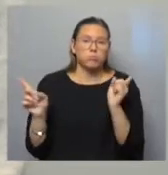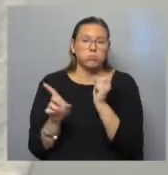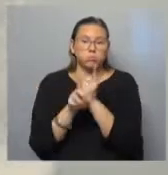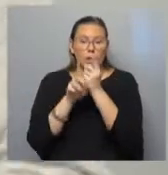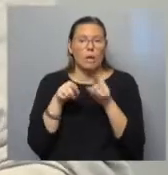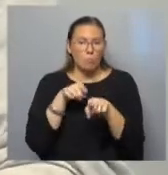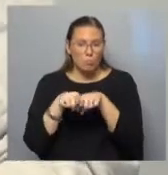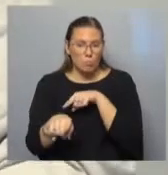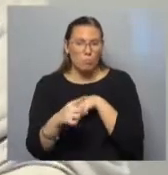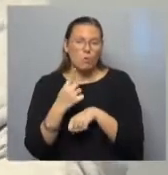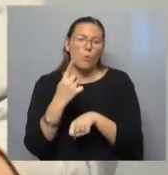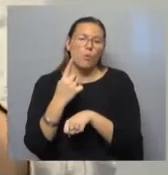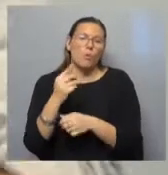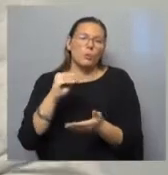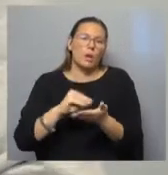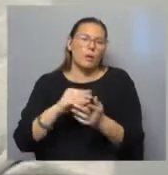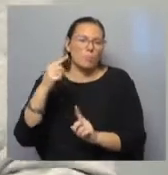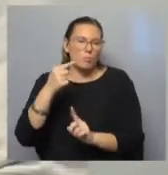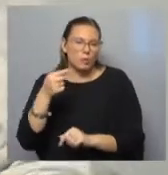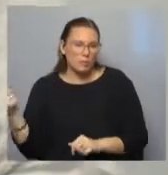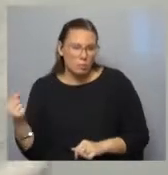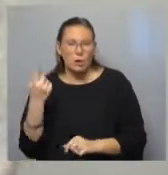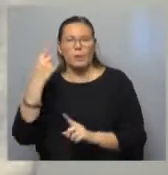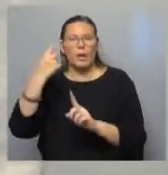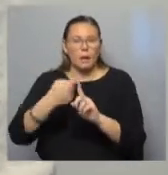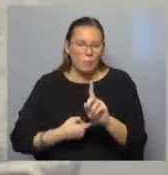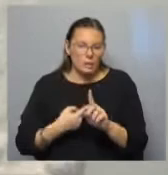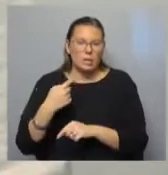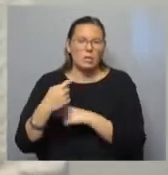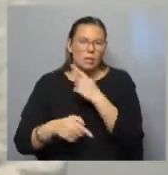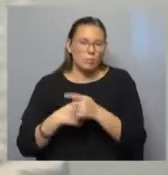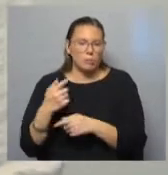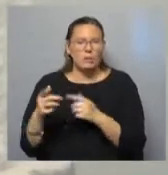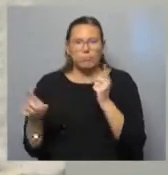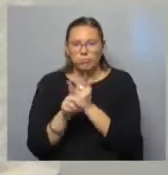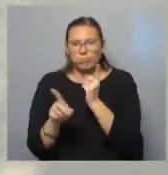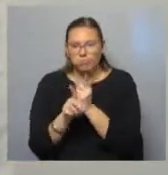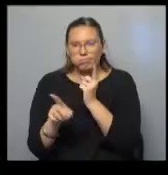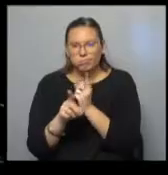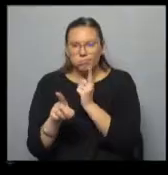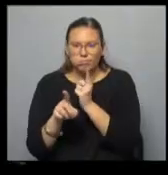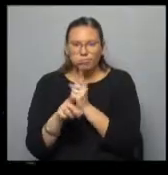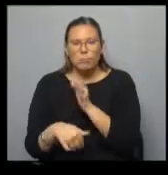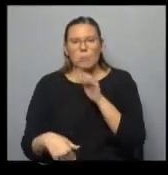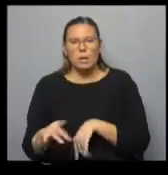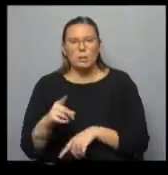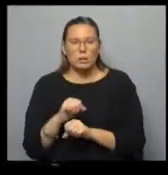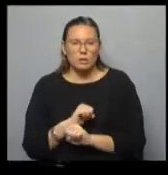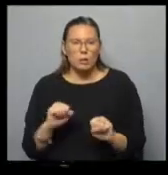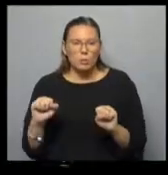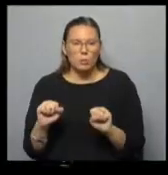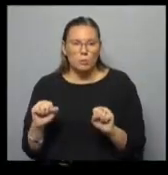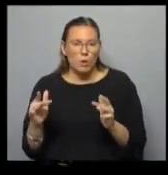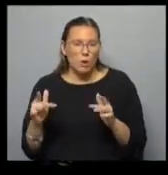en vivo, primero una vez por semana o una vez por mes. Y después empezamos cada vez más, hasta que se fue acercando